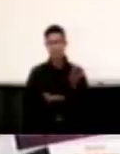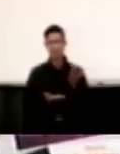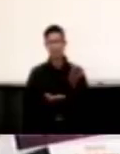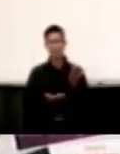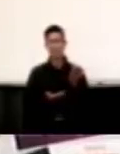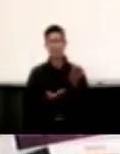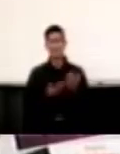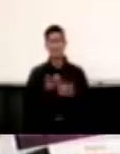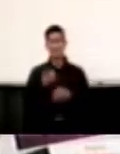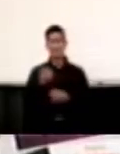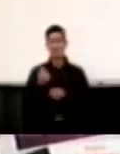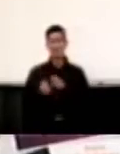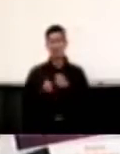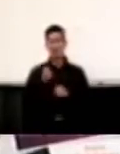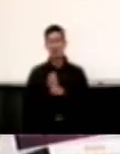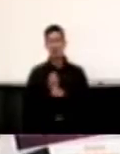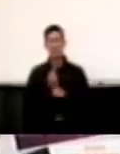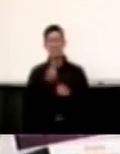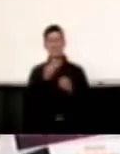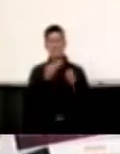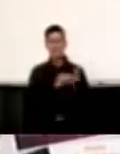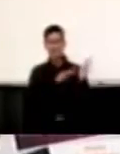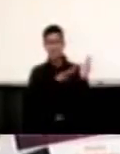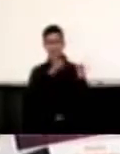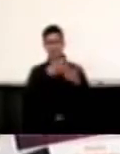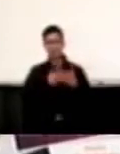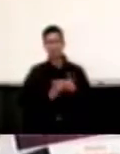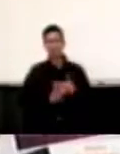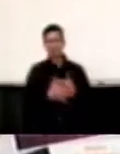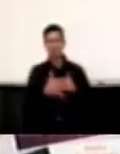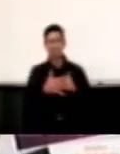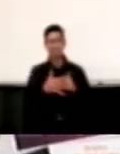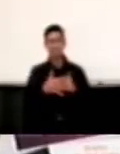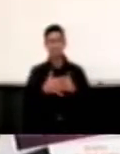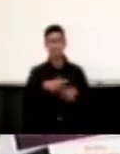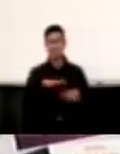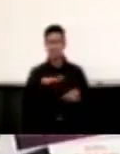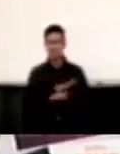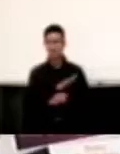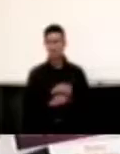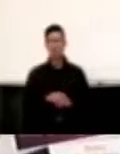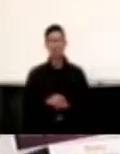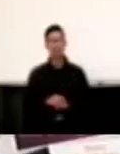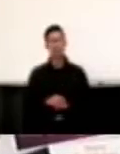siglo XIX hasta la fecha. Y las democracias siempre han tenido una vida muy breve.